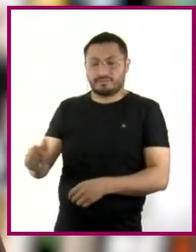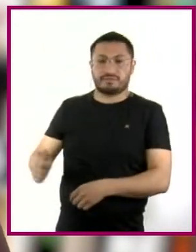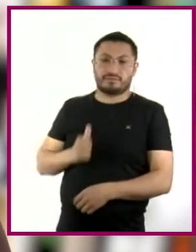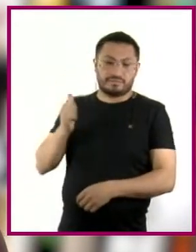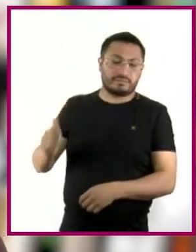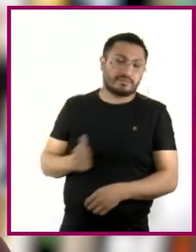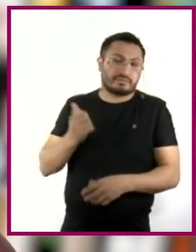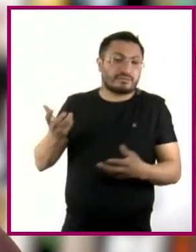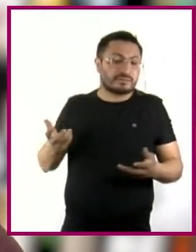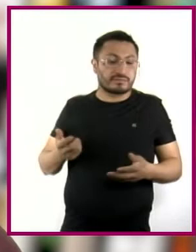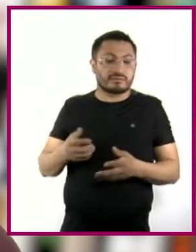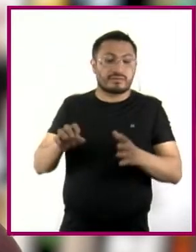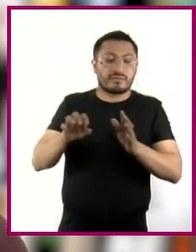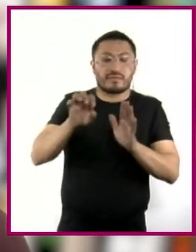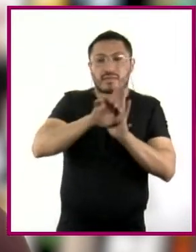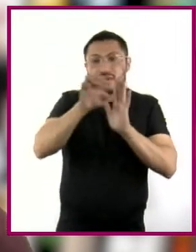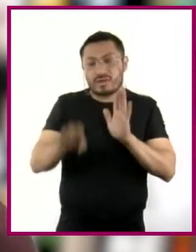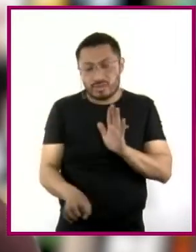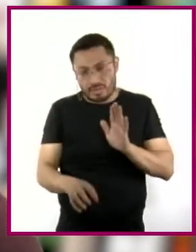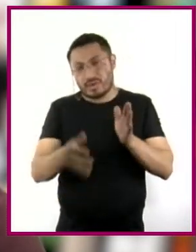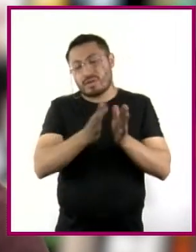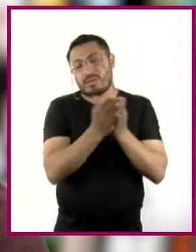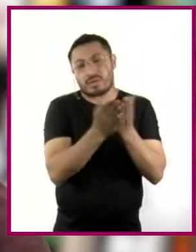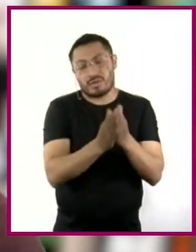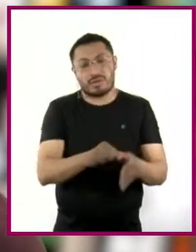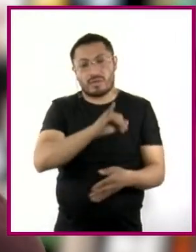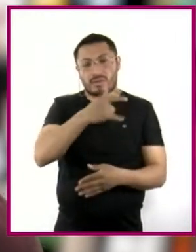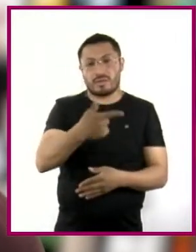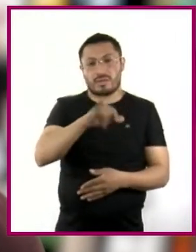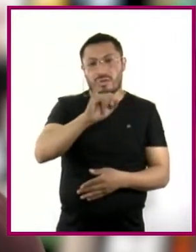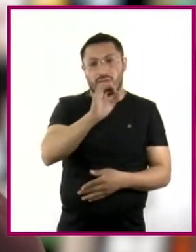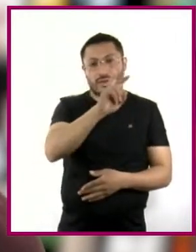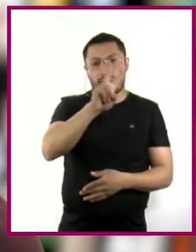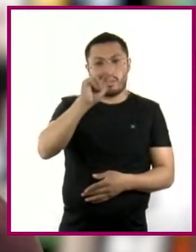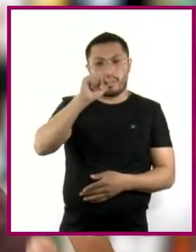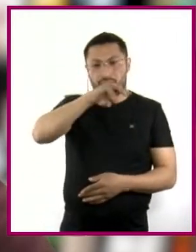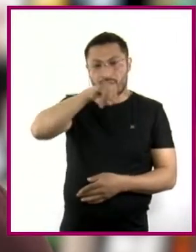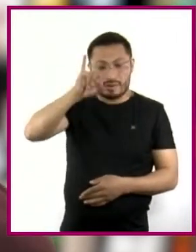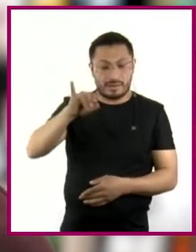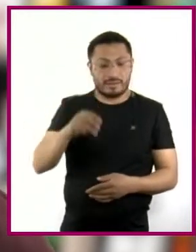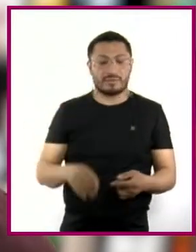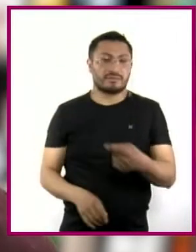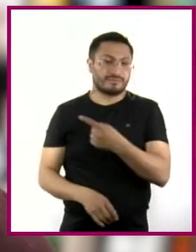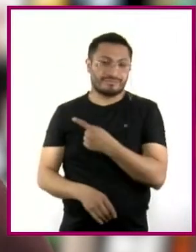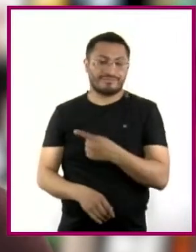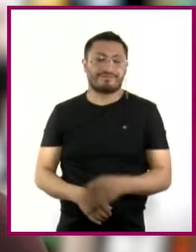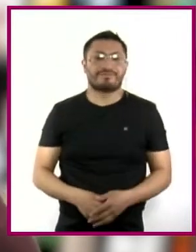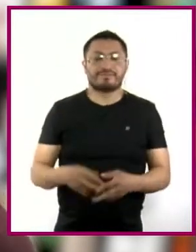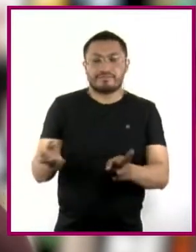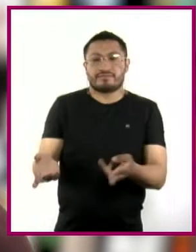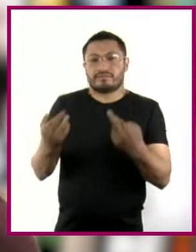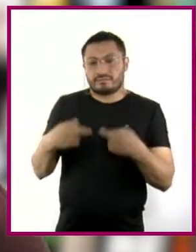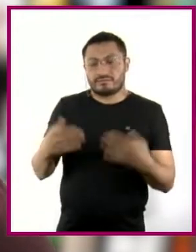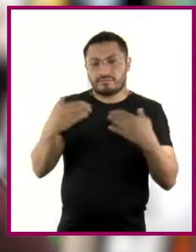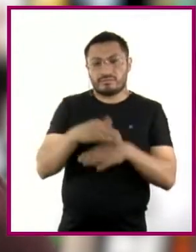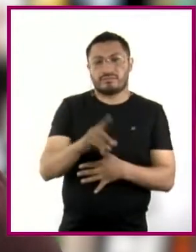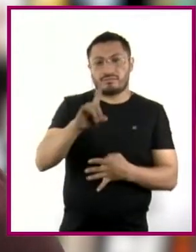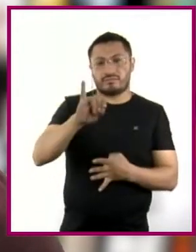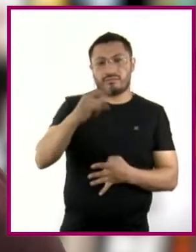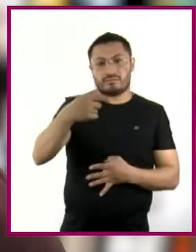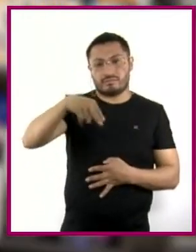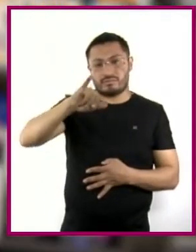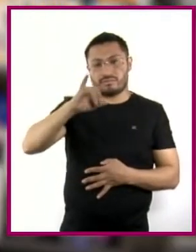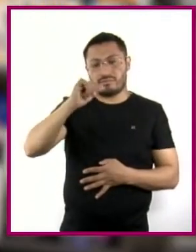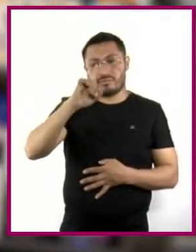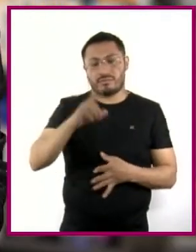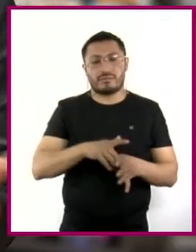demás, como en este librito de Giovanni Pico della Mirandola, que me regalaron sobre la dignidad y el